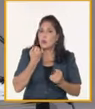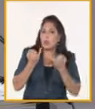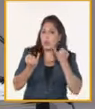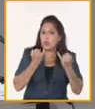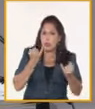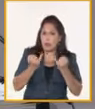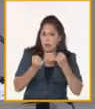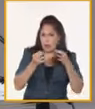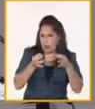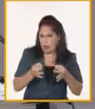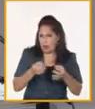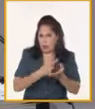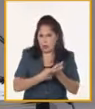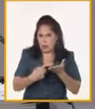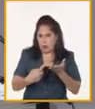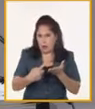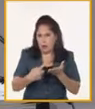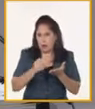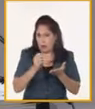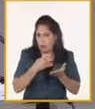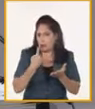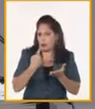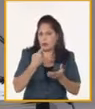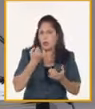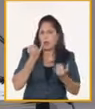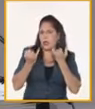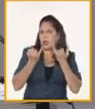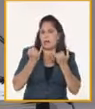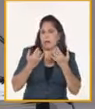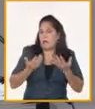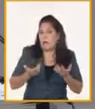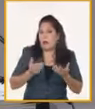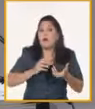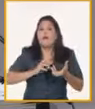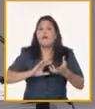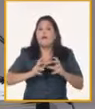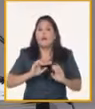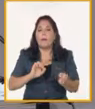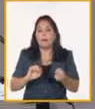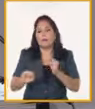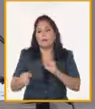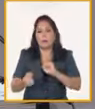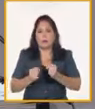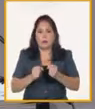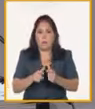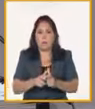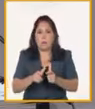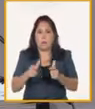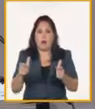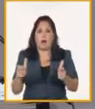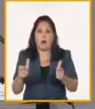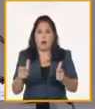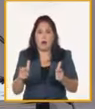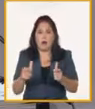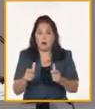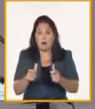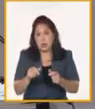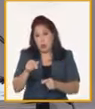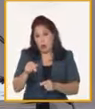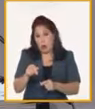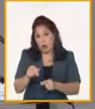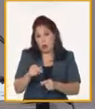estas últimas semanas hemos mantenido un un sistema de control incrementado est ad en las acciones no solo con el actual de la